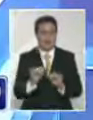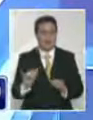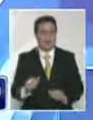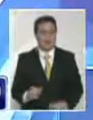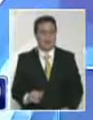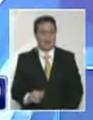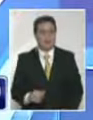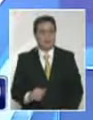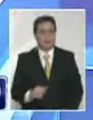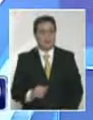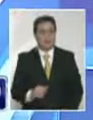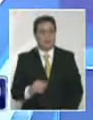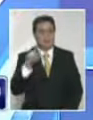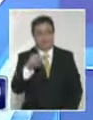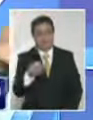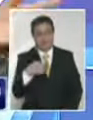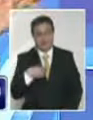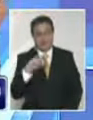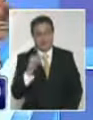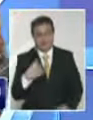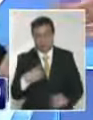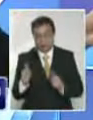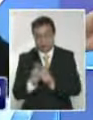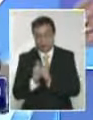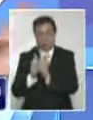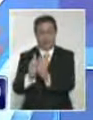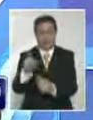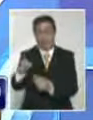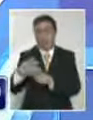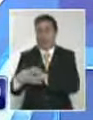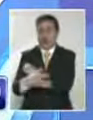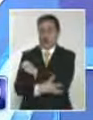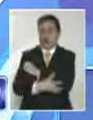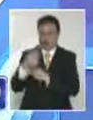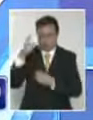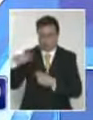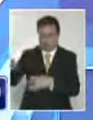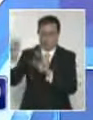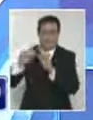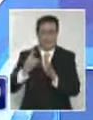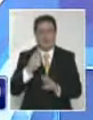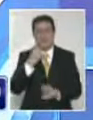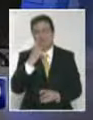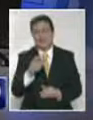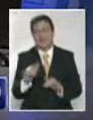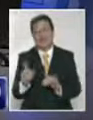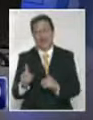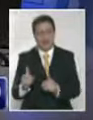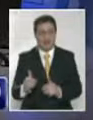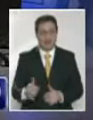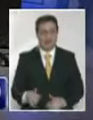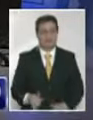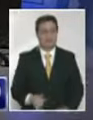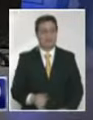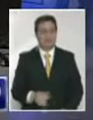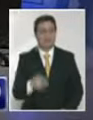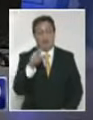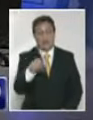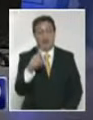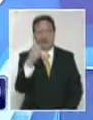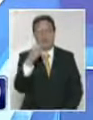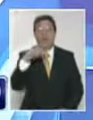sí. Ella decía, quiero ir contigo y no con estos rotos transpirados. Que tú eres una niña elegante. Y bueno, en un